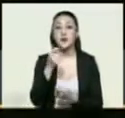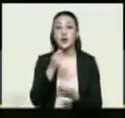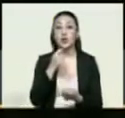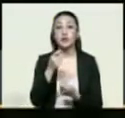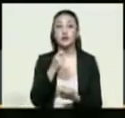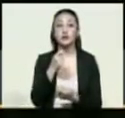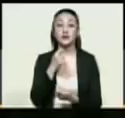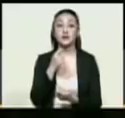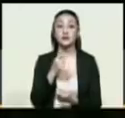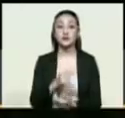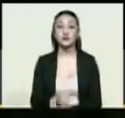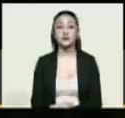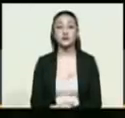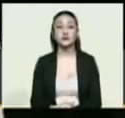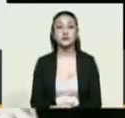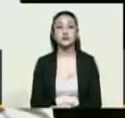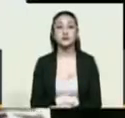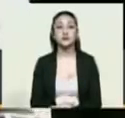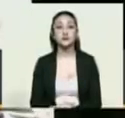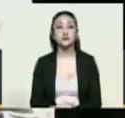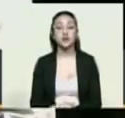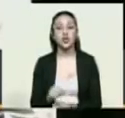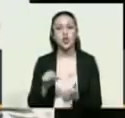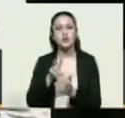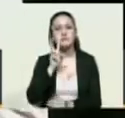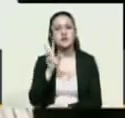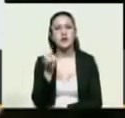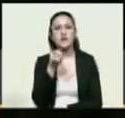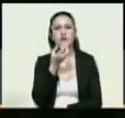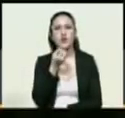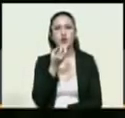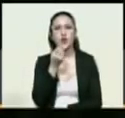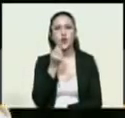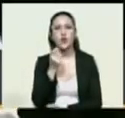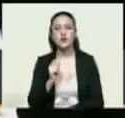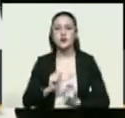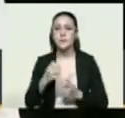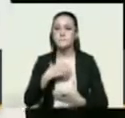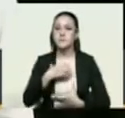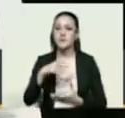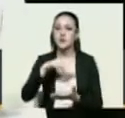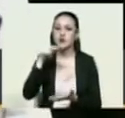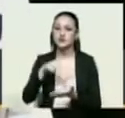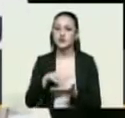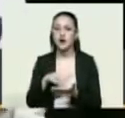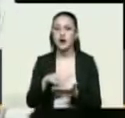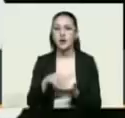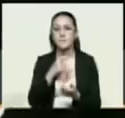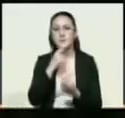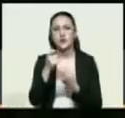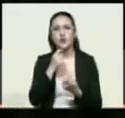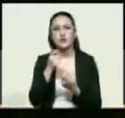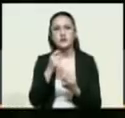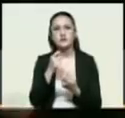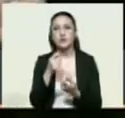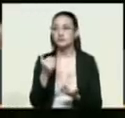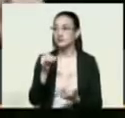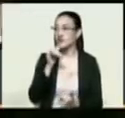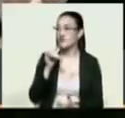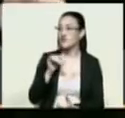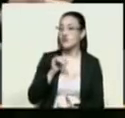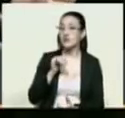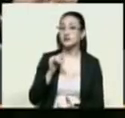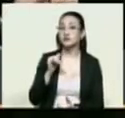aquí está Esther Chiaro. Estábamos en el Palacio de Miraflores entregando los premios nacionales de periodismo del año pasado y recibimos la información del